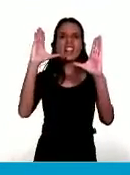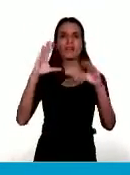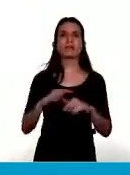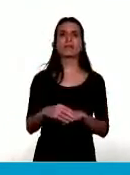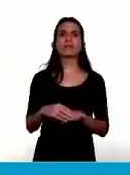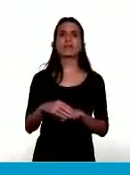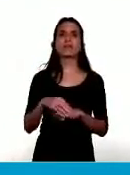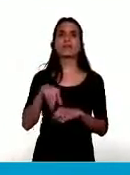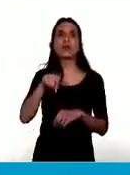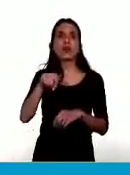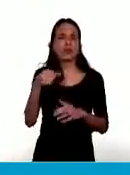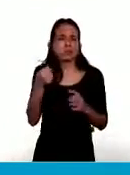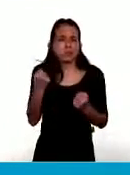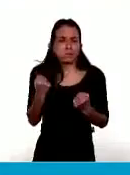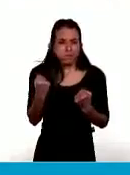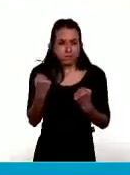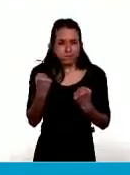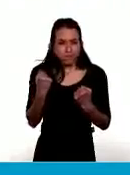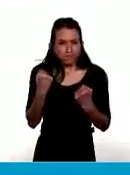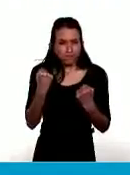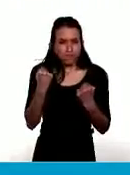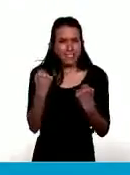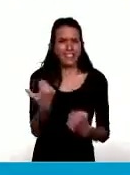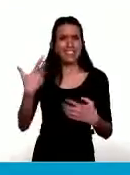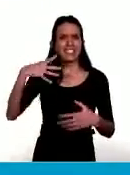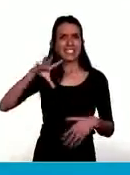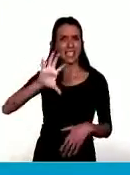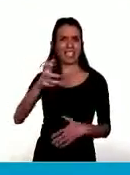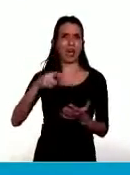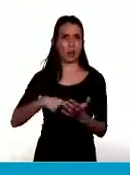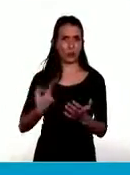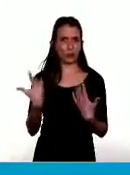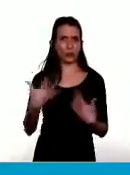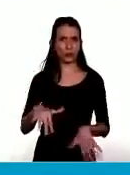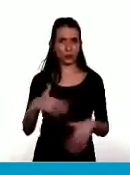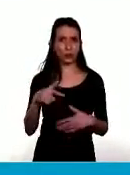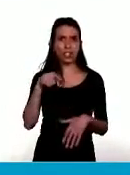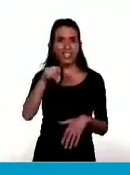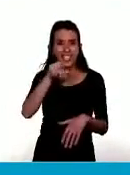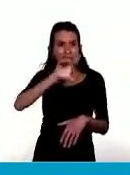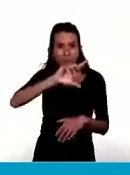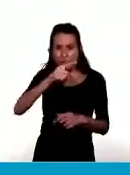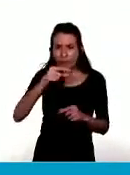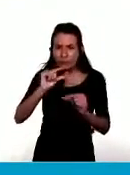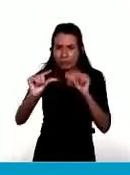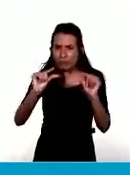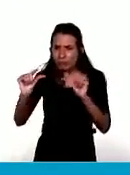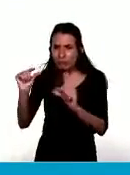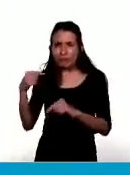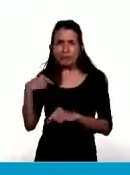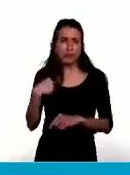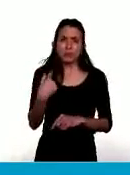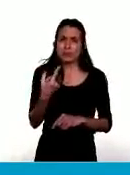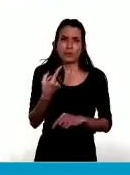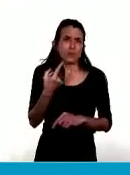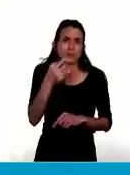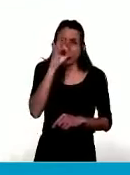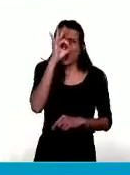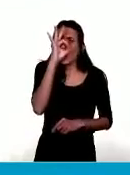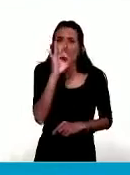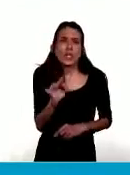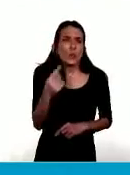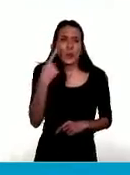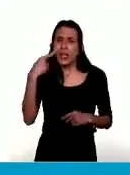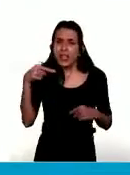viene realizando el gobernador Axel Kicillof a los municipios, que es histórica. Ningún intendente ha tenido